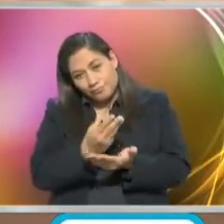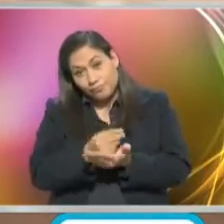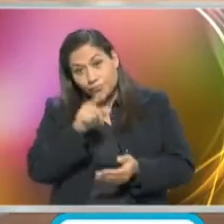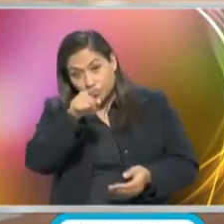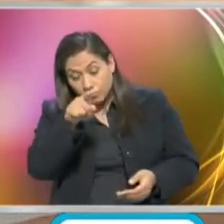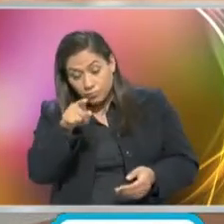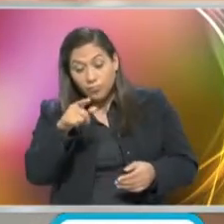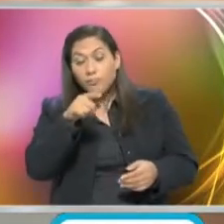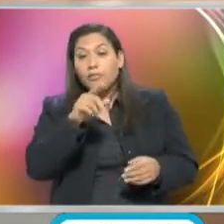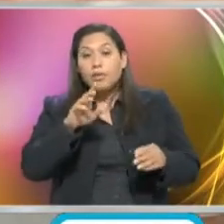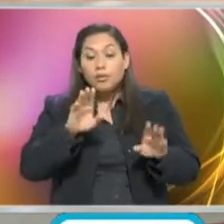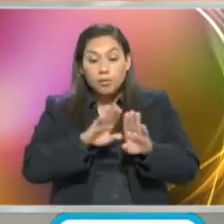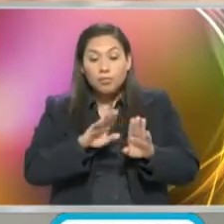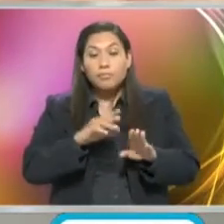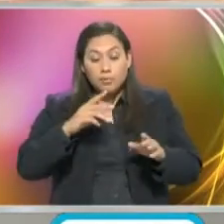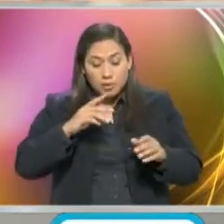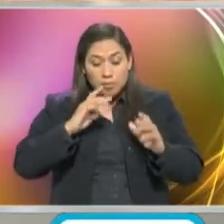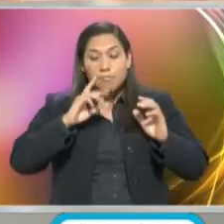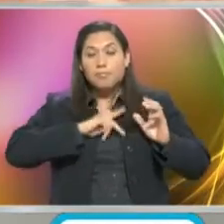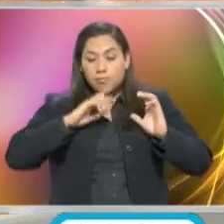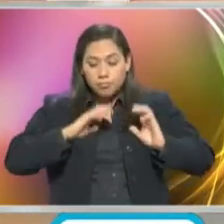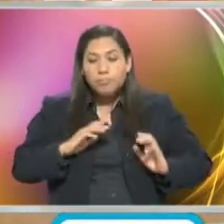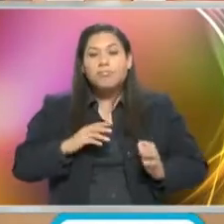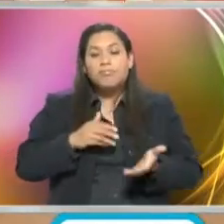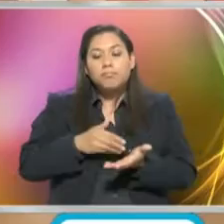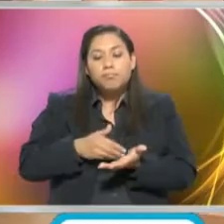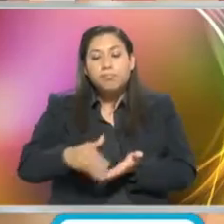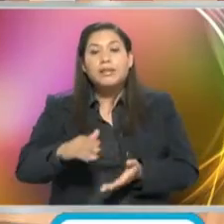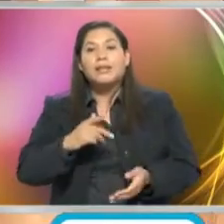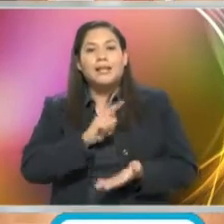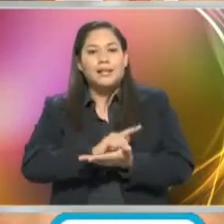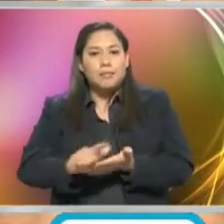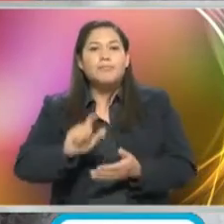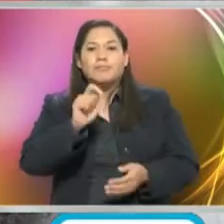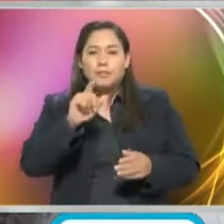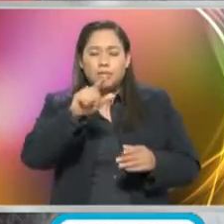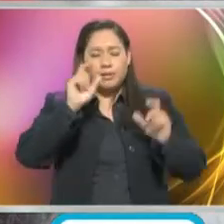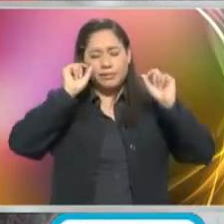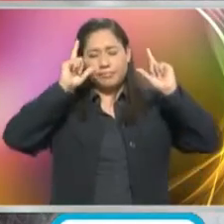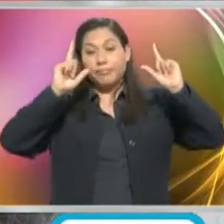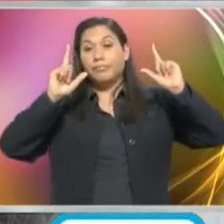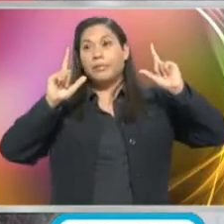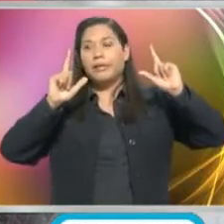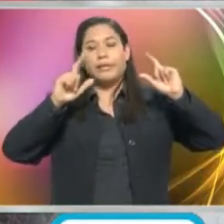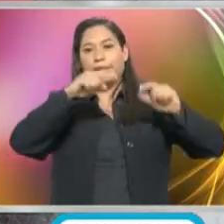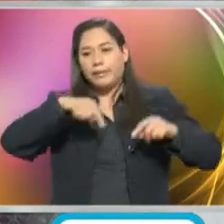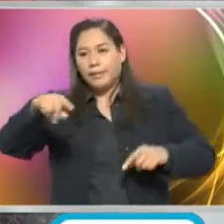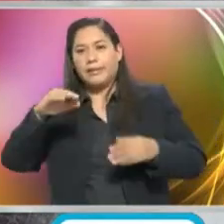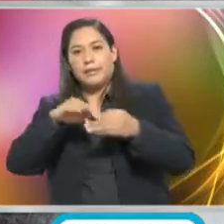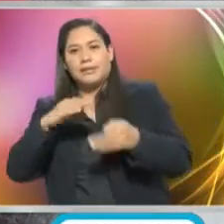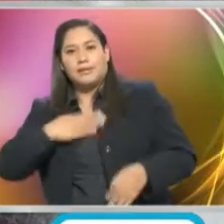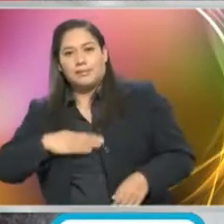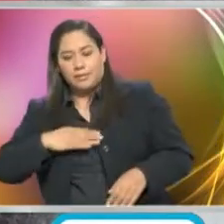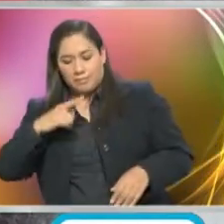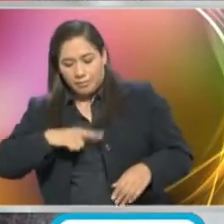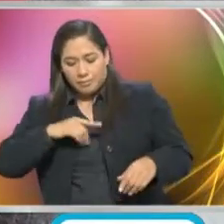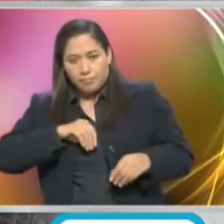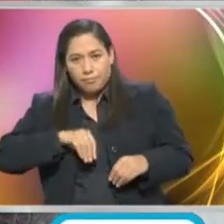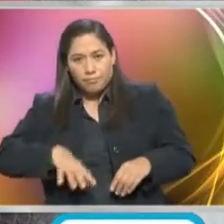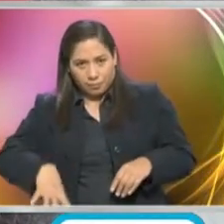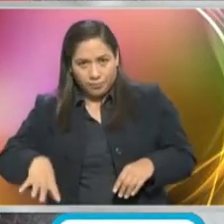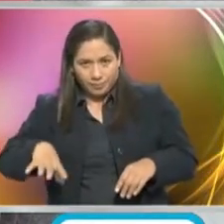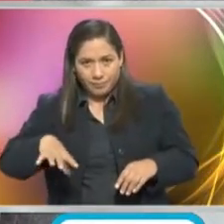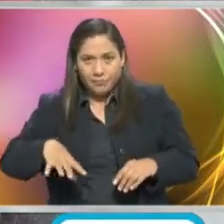sacar van a limpiar. Por eso lo primero que hacemos al despertarnos es ir a orinar, porque entonces todas estas toxinas van a salir en forma de